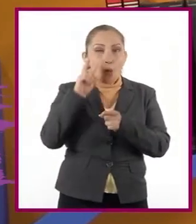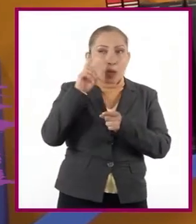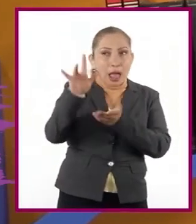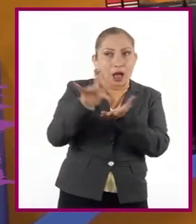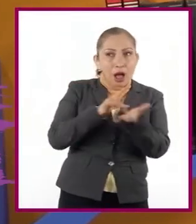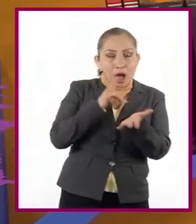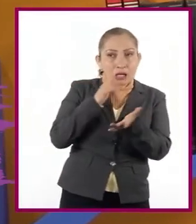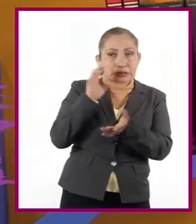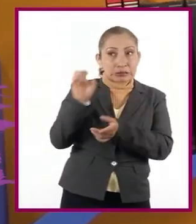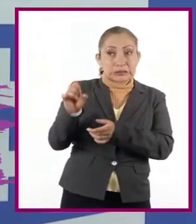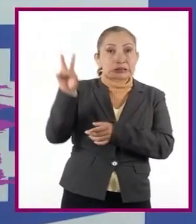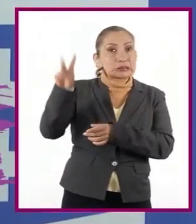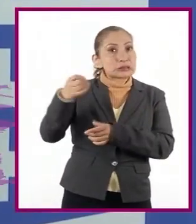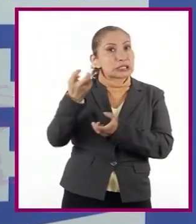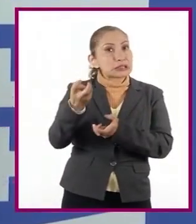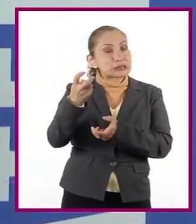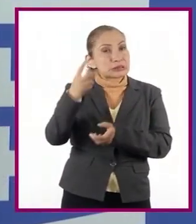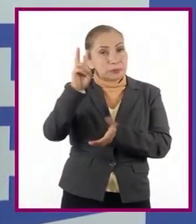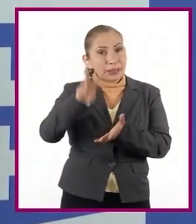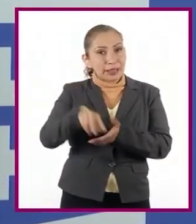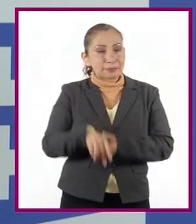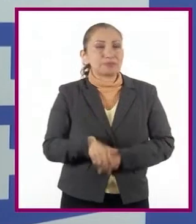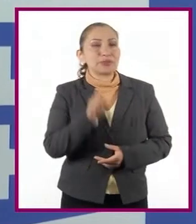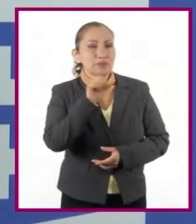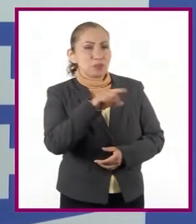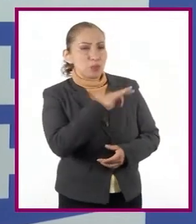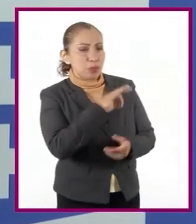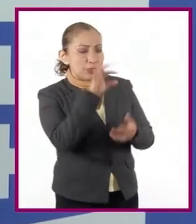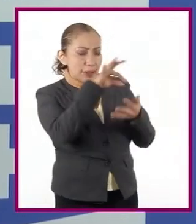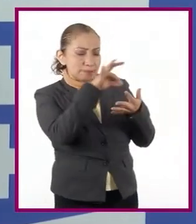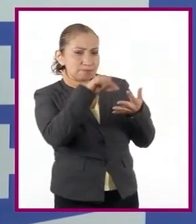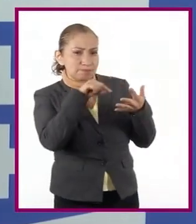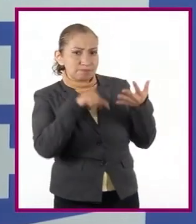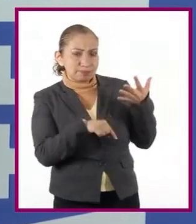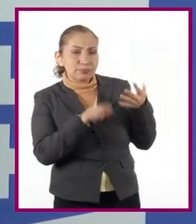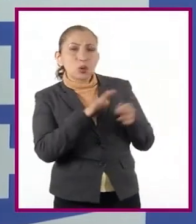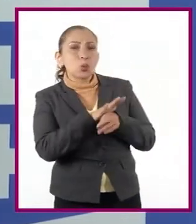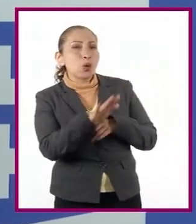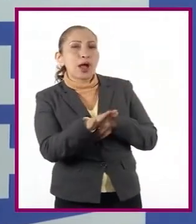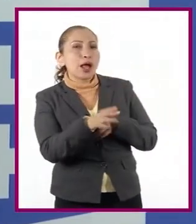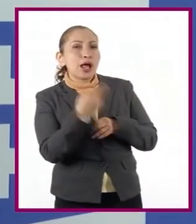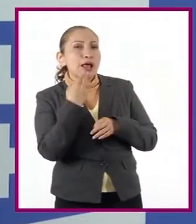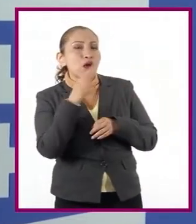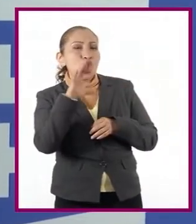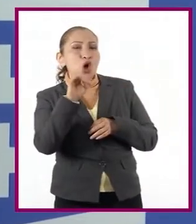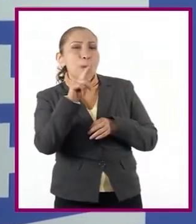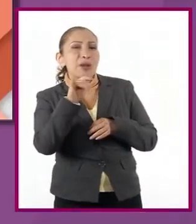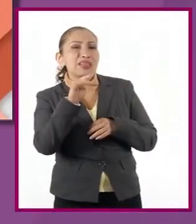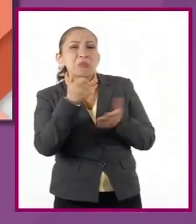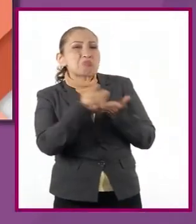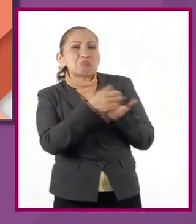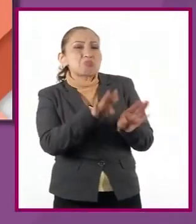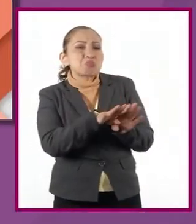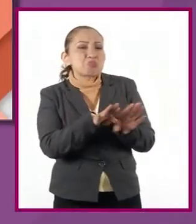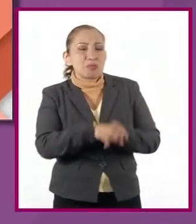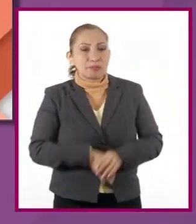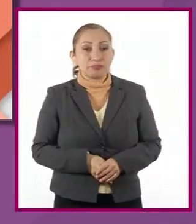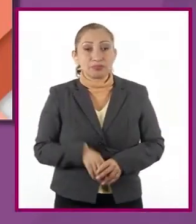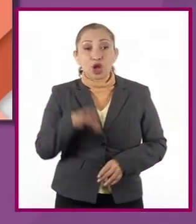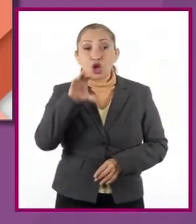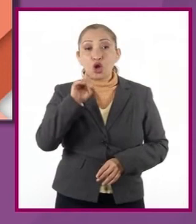toman por ciertos. Y dentro de estas posibilidades, ¿cuál es la función del copretérito?